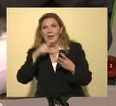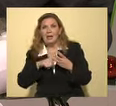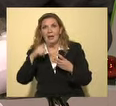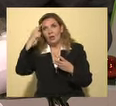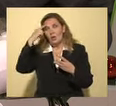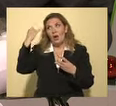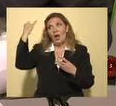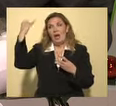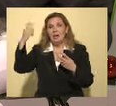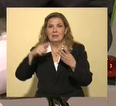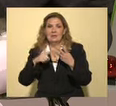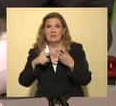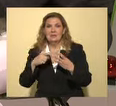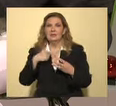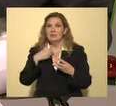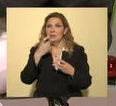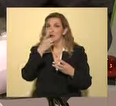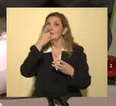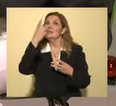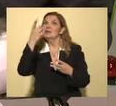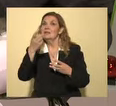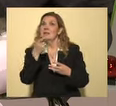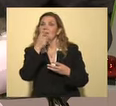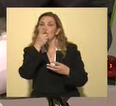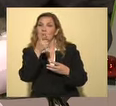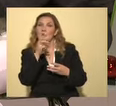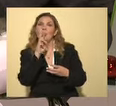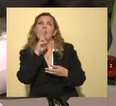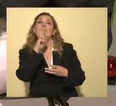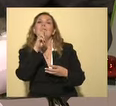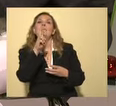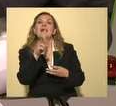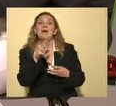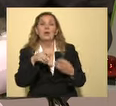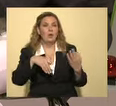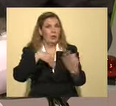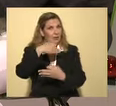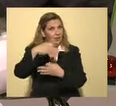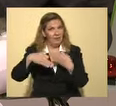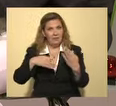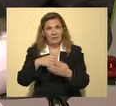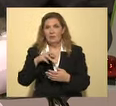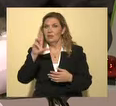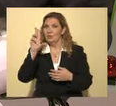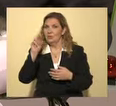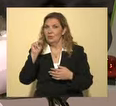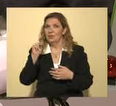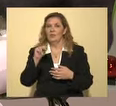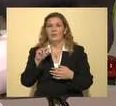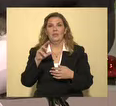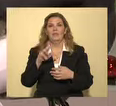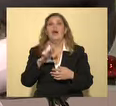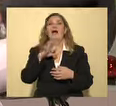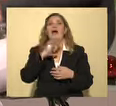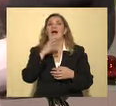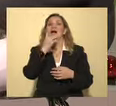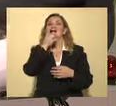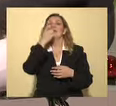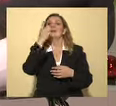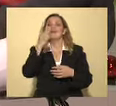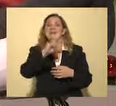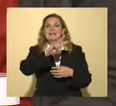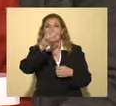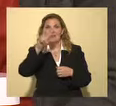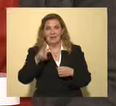yo constantemente te decía, eres el mejor de los mejores, no. Hay que decir la neta. Y